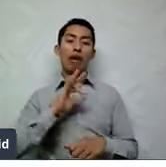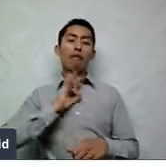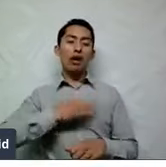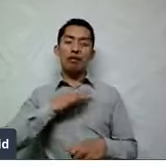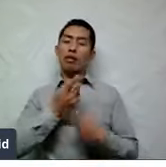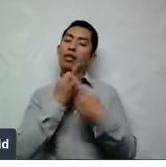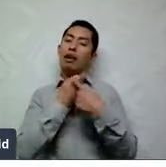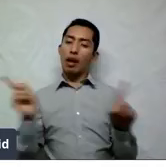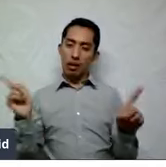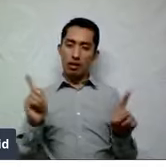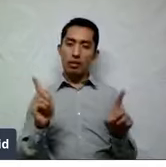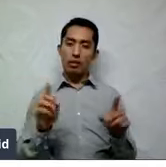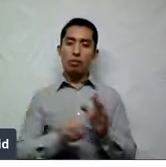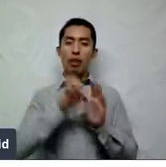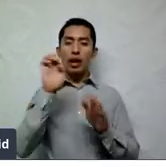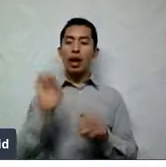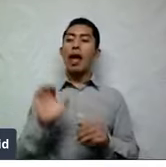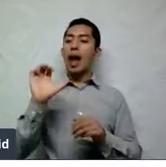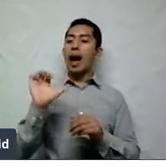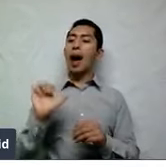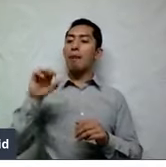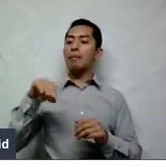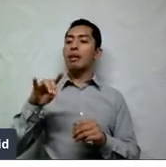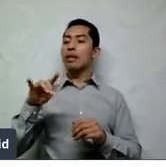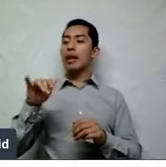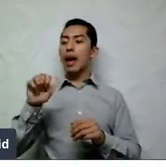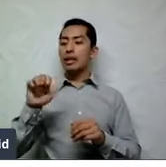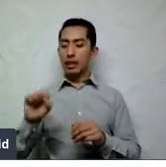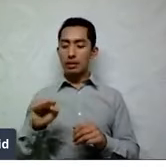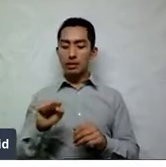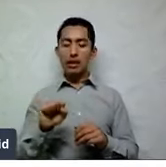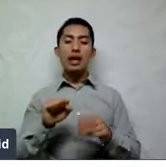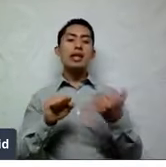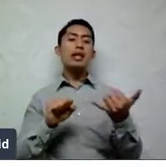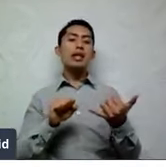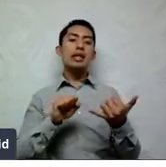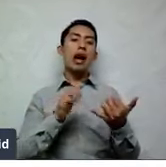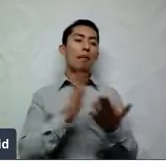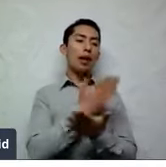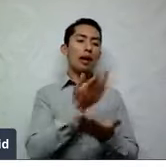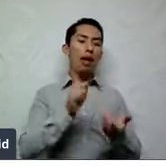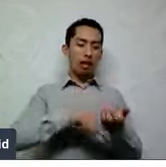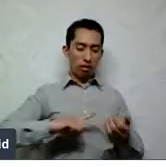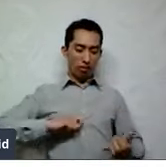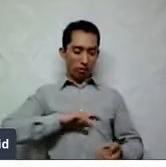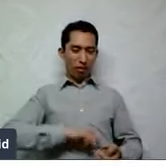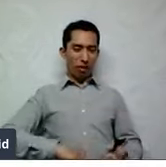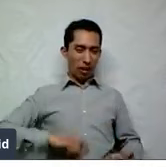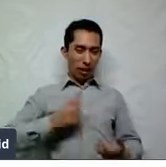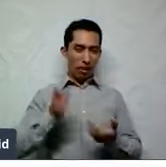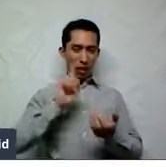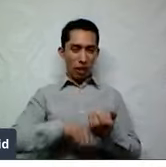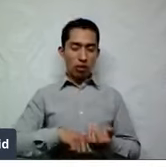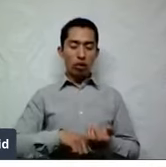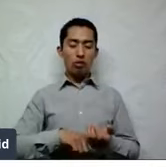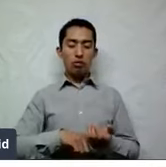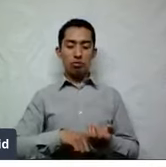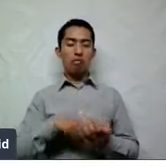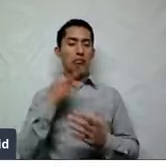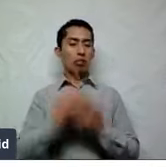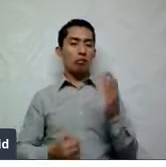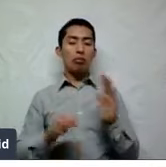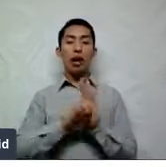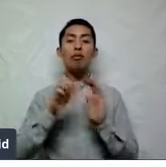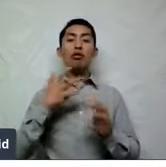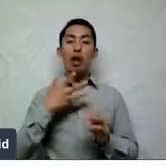como tener amibiasis y aparte lombrices. Es como tener diarrea por un